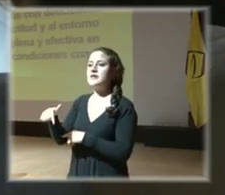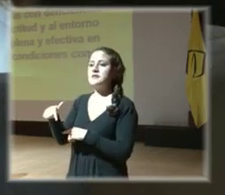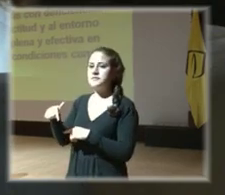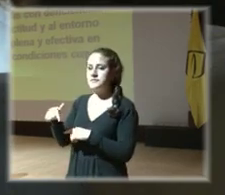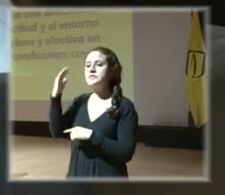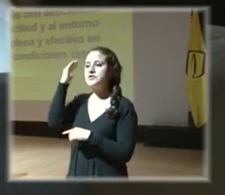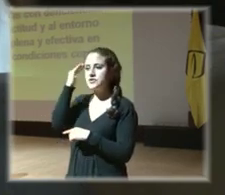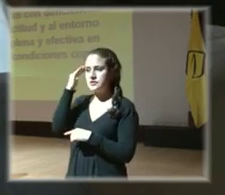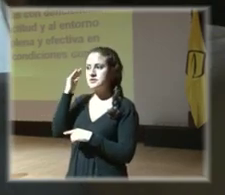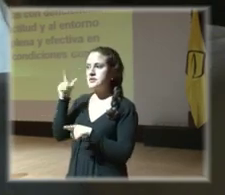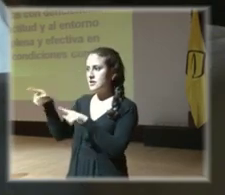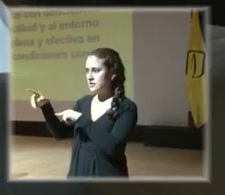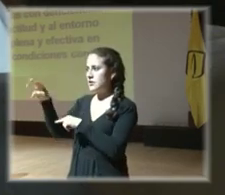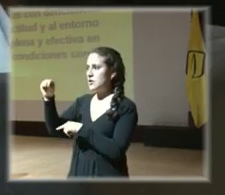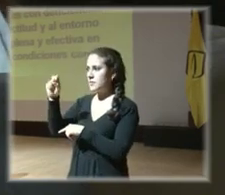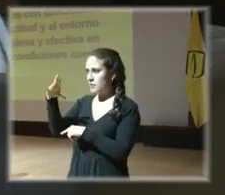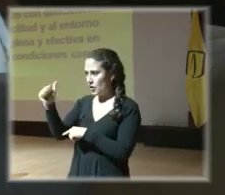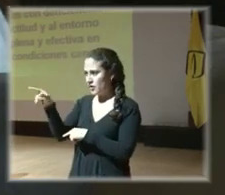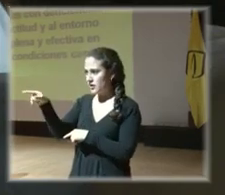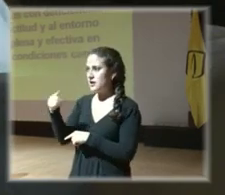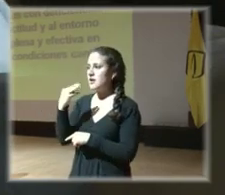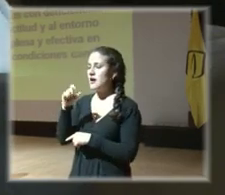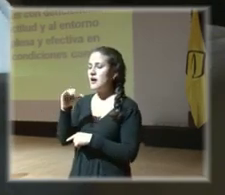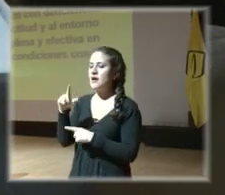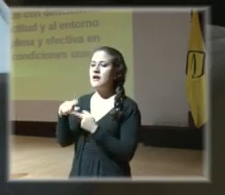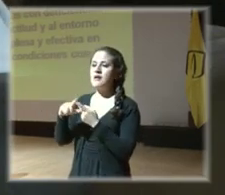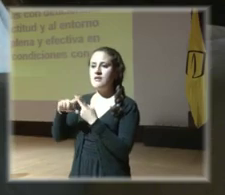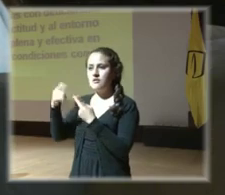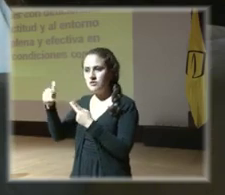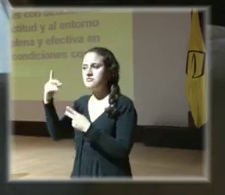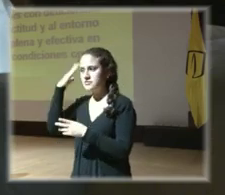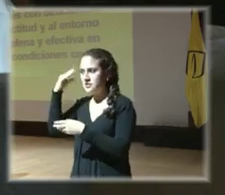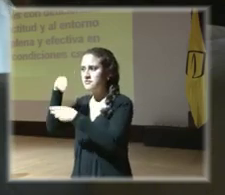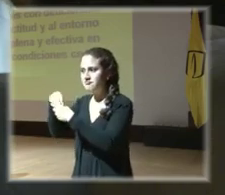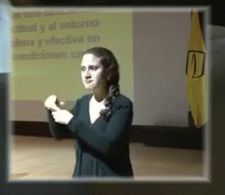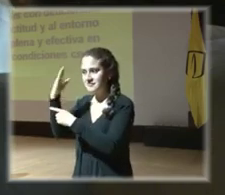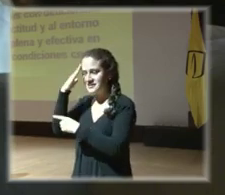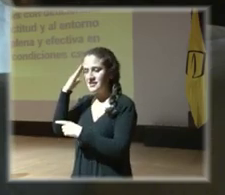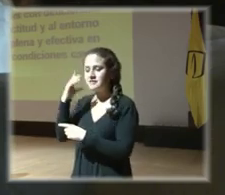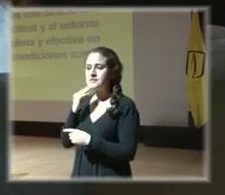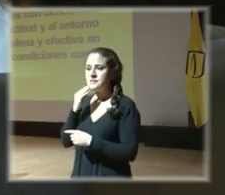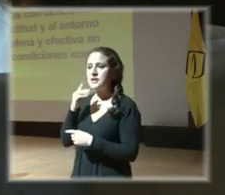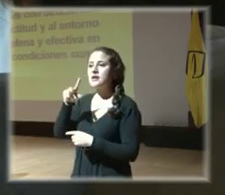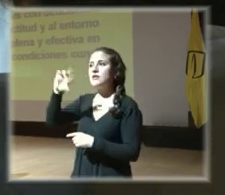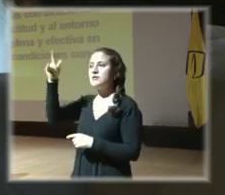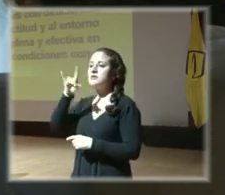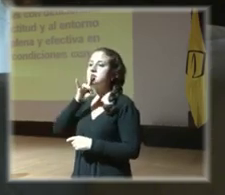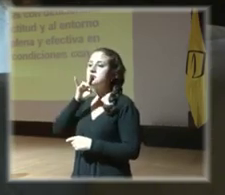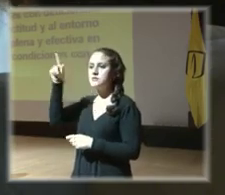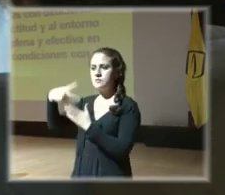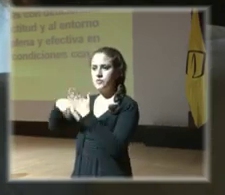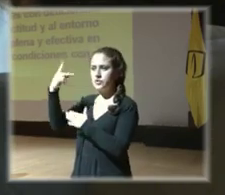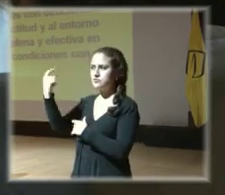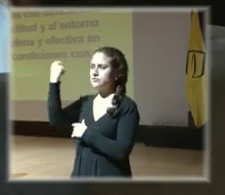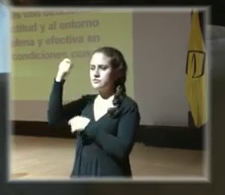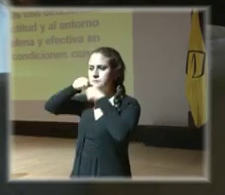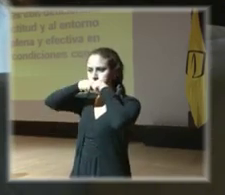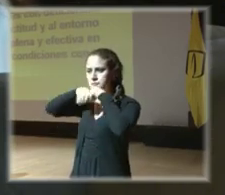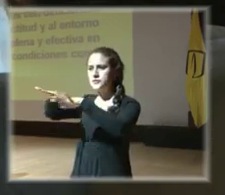está muy metida y Mónica Cortés también. En los Estados Unidos hay otro proyecto que se lanzó hace